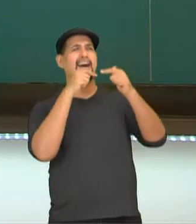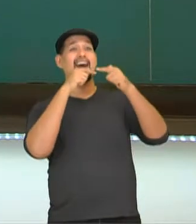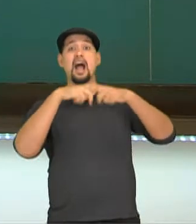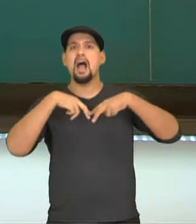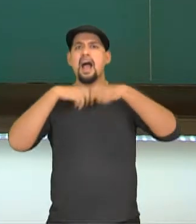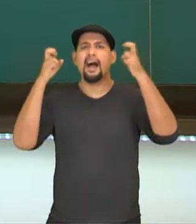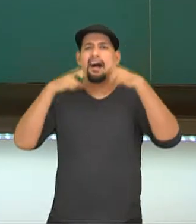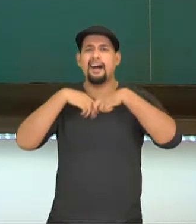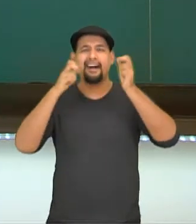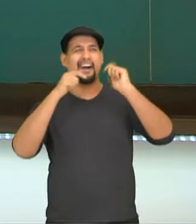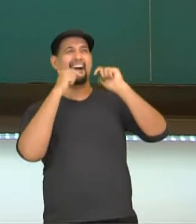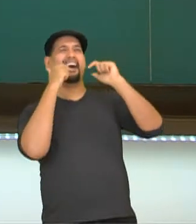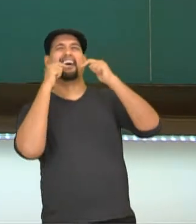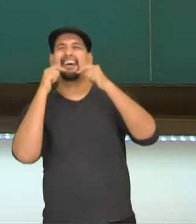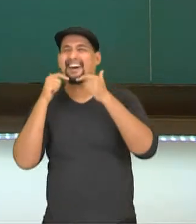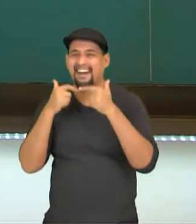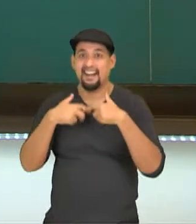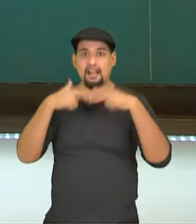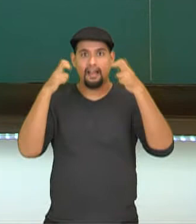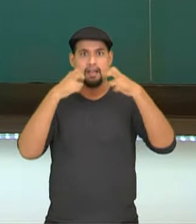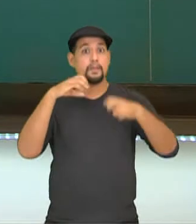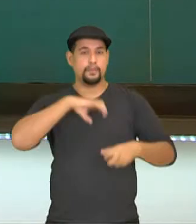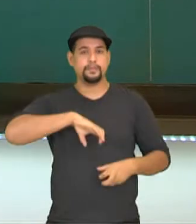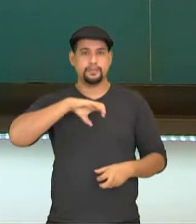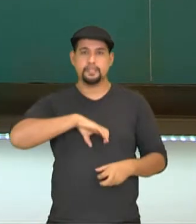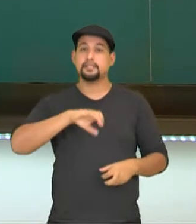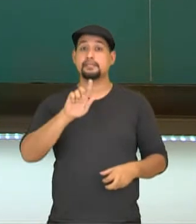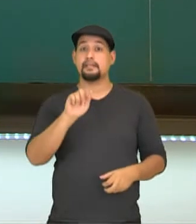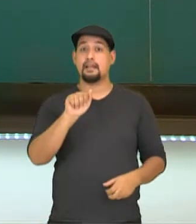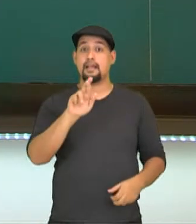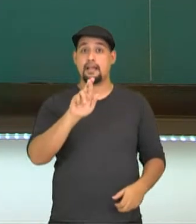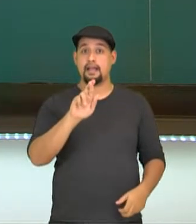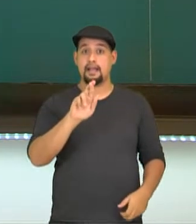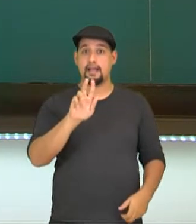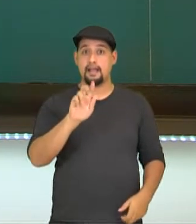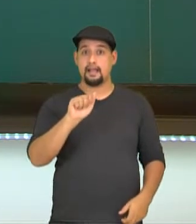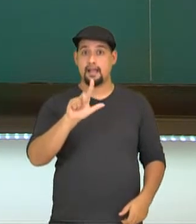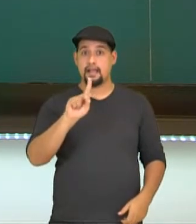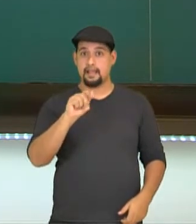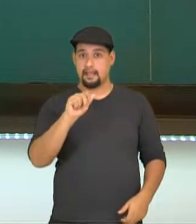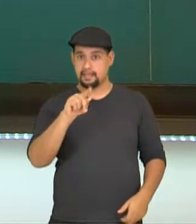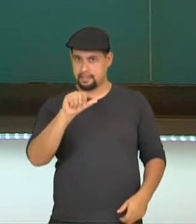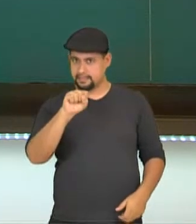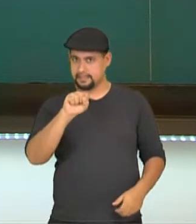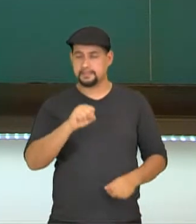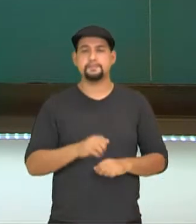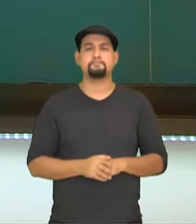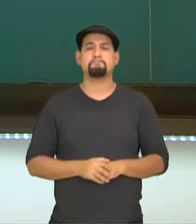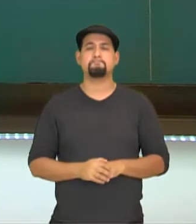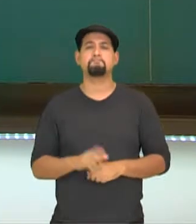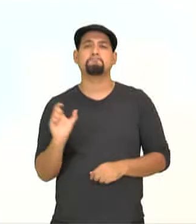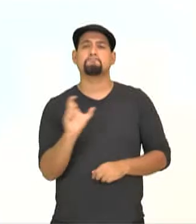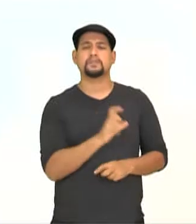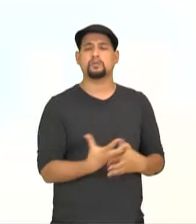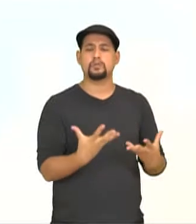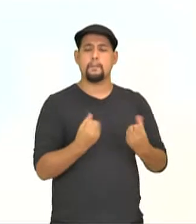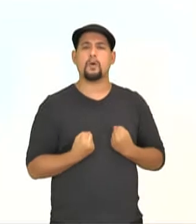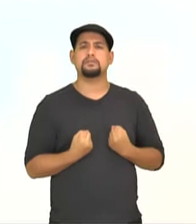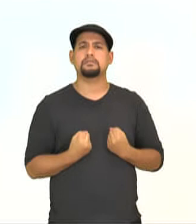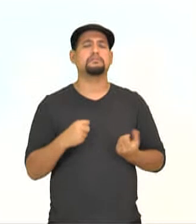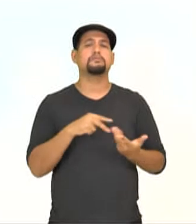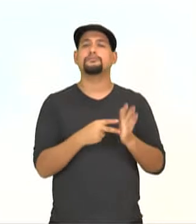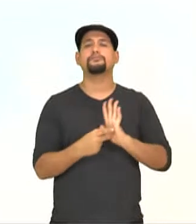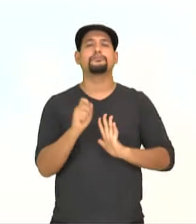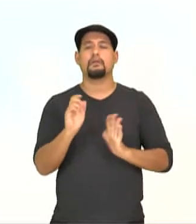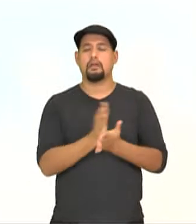a gargalhadas, como dizemos em língua portuguesa, gargalhadas. Bien? Los pronombres possessivos, mais